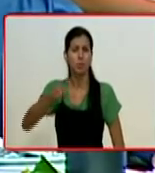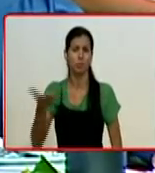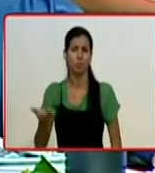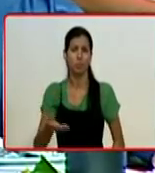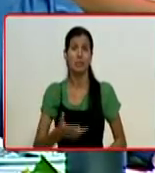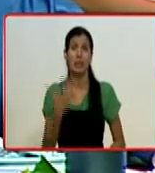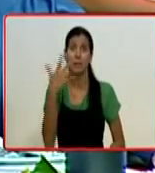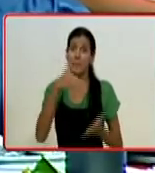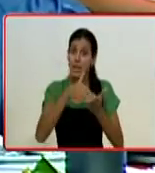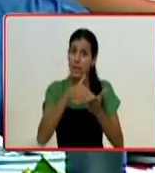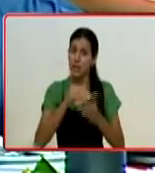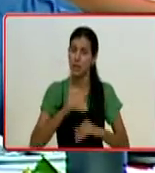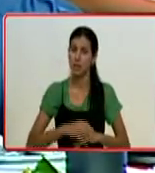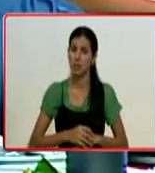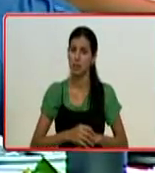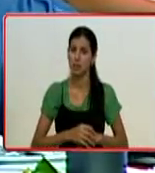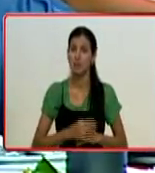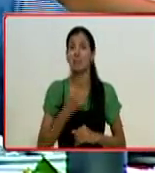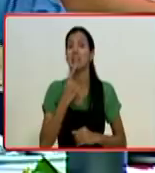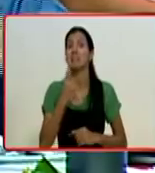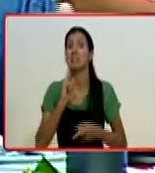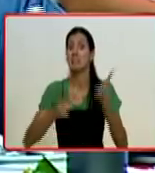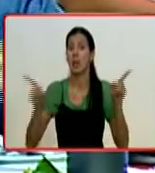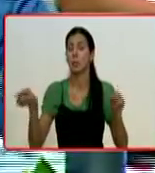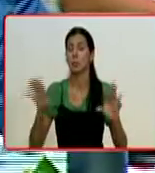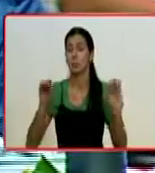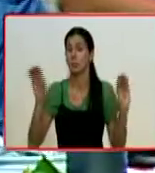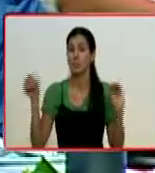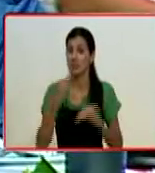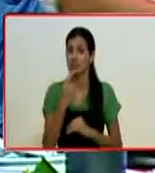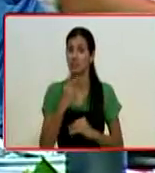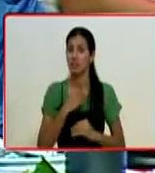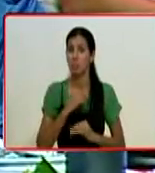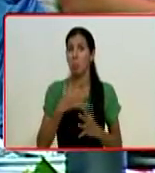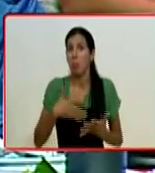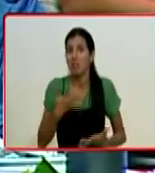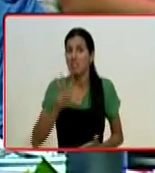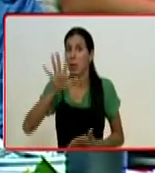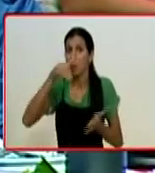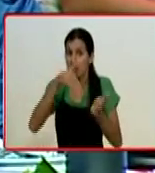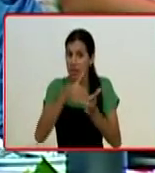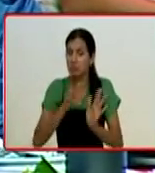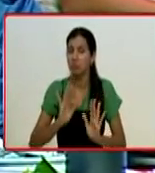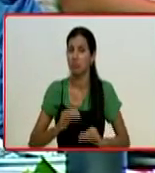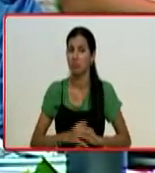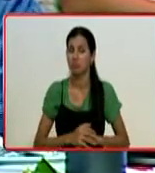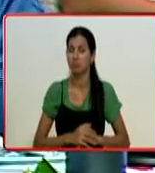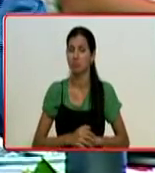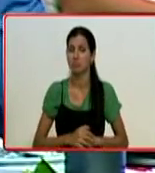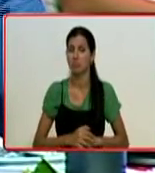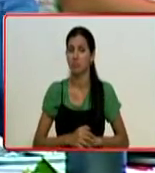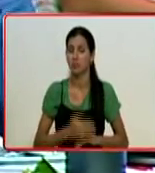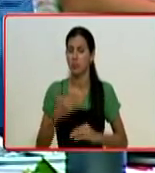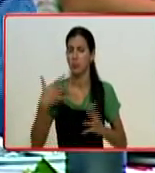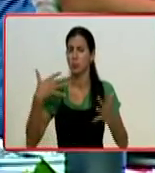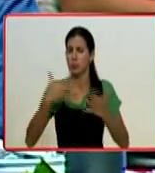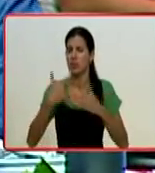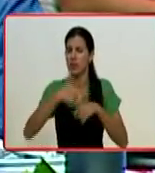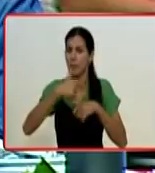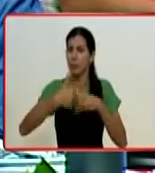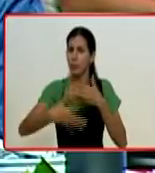3.000, dicen, pudiera ser 5.000. Al pasar de tiempo se descubrió la